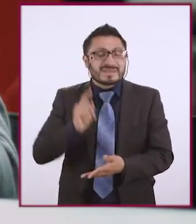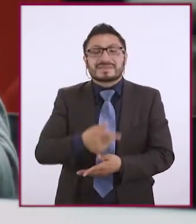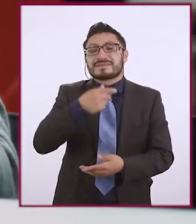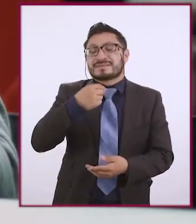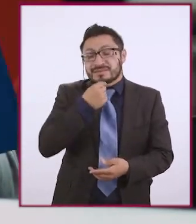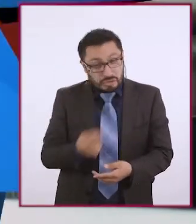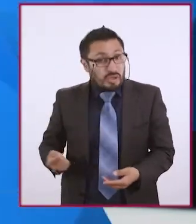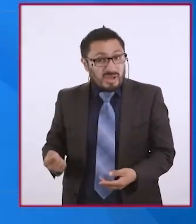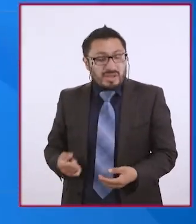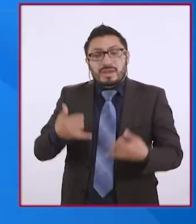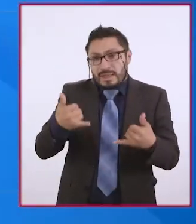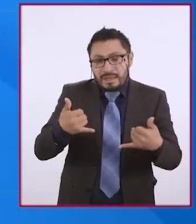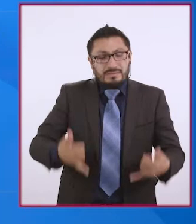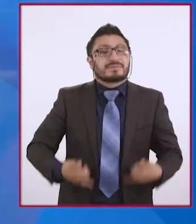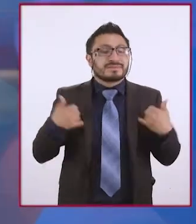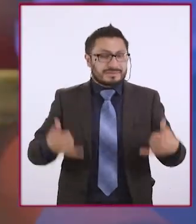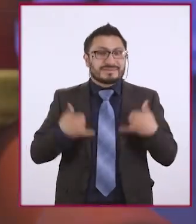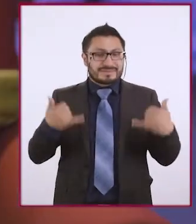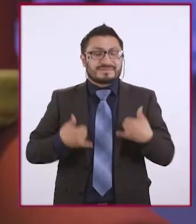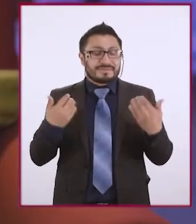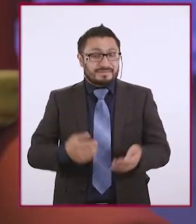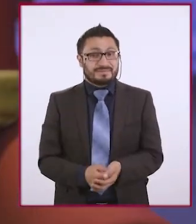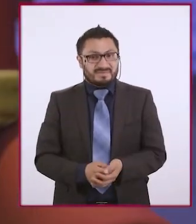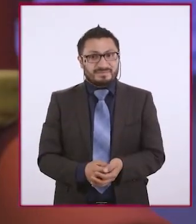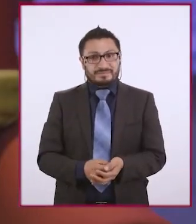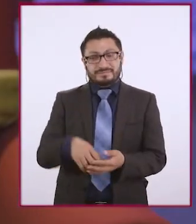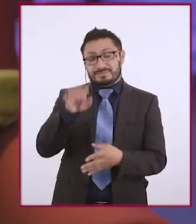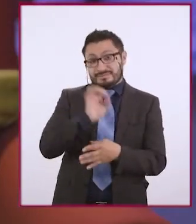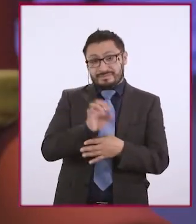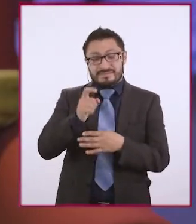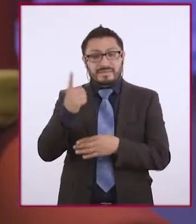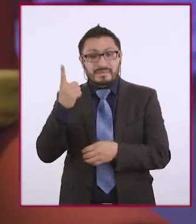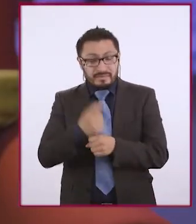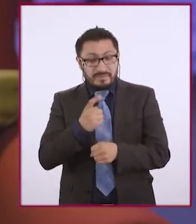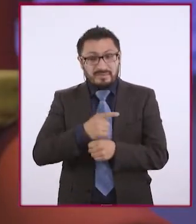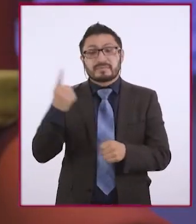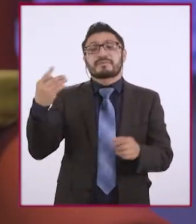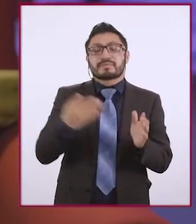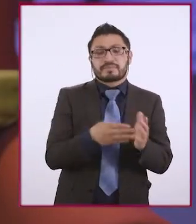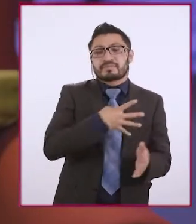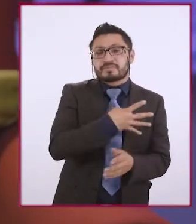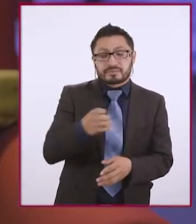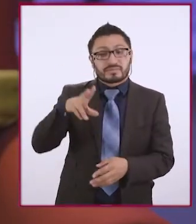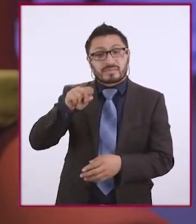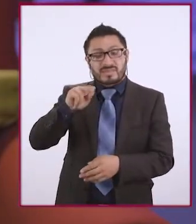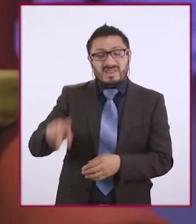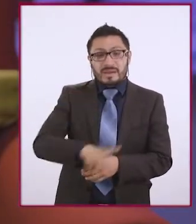Adolescentes. O sea, primero en 1980,